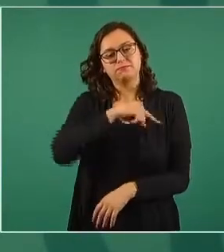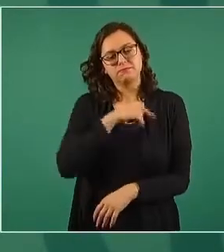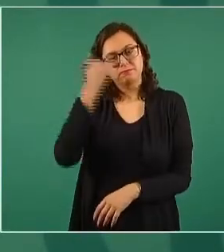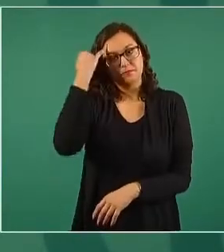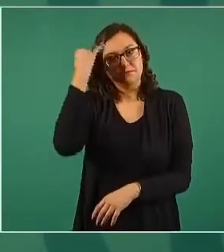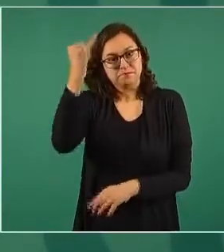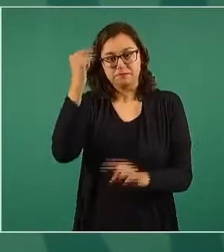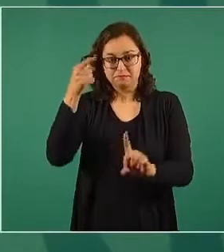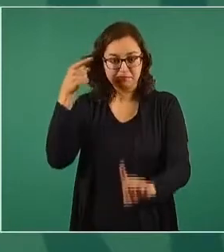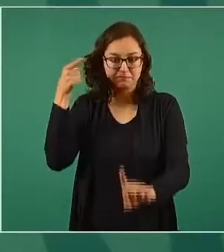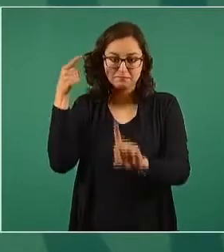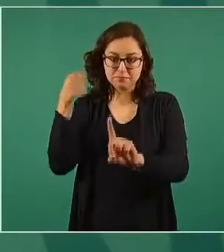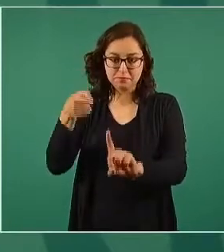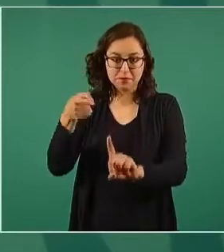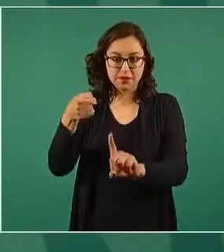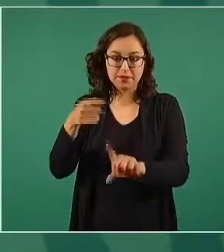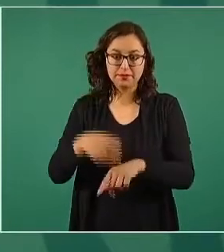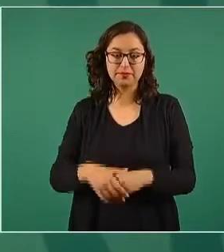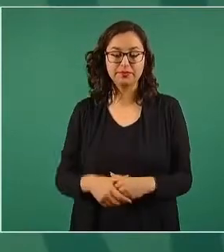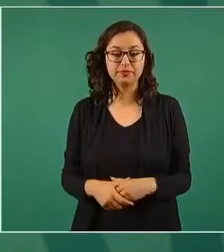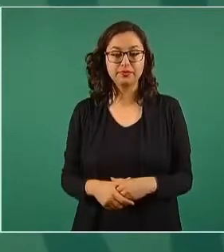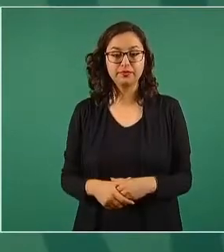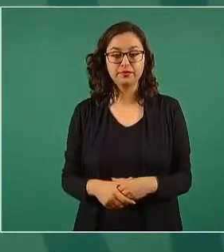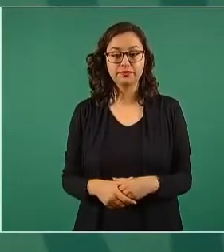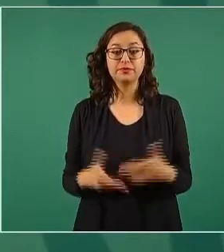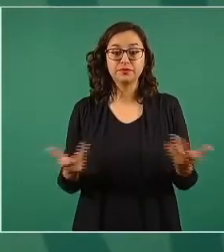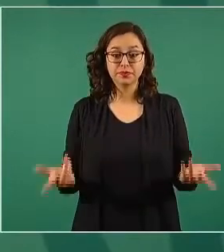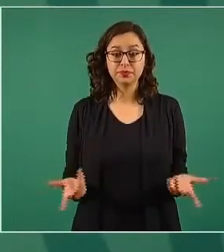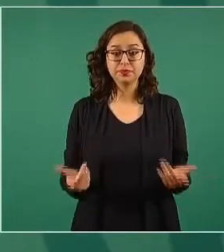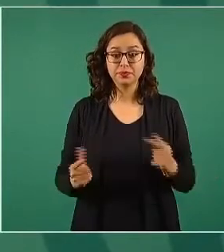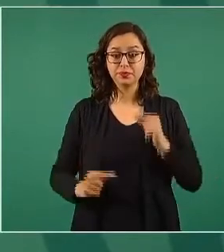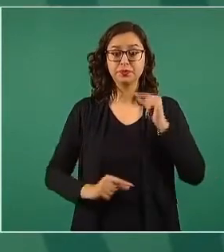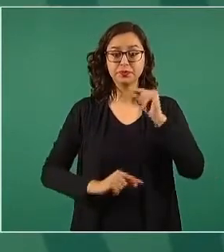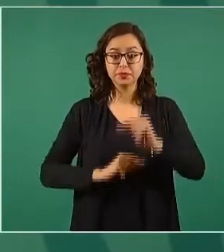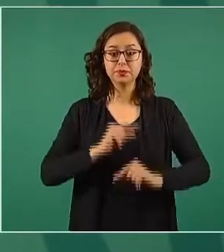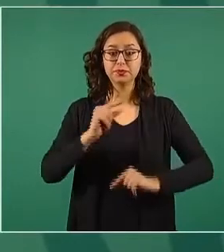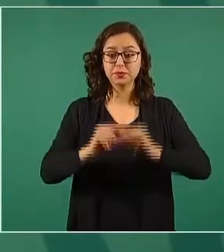Y estamos saliendo adelante